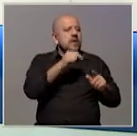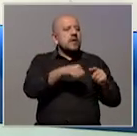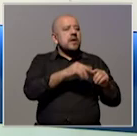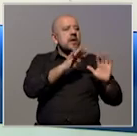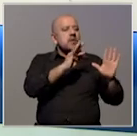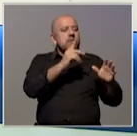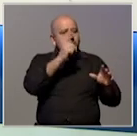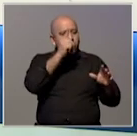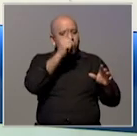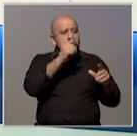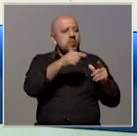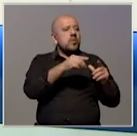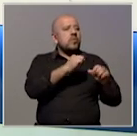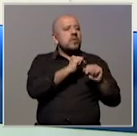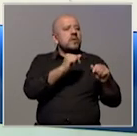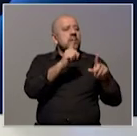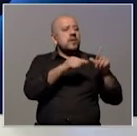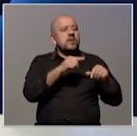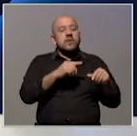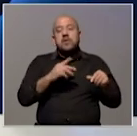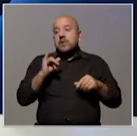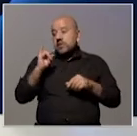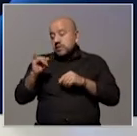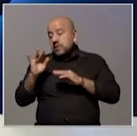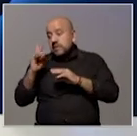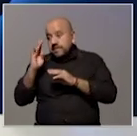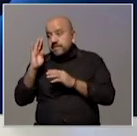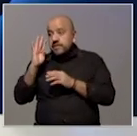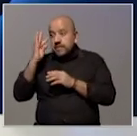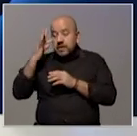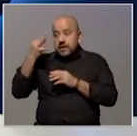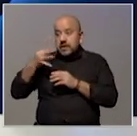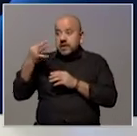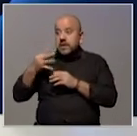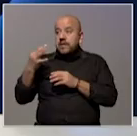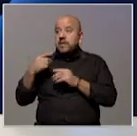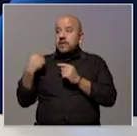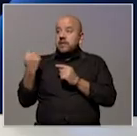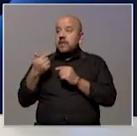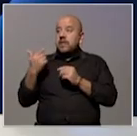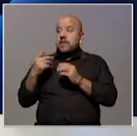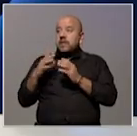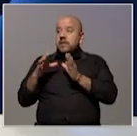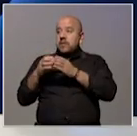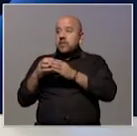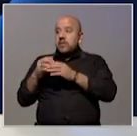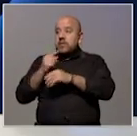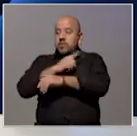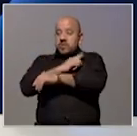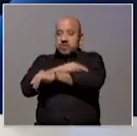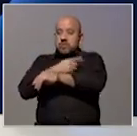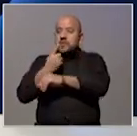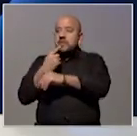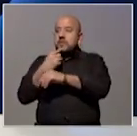año que viene o al fin de que la gestión pueda ver novedades y bueno en regresa está a nivel de las fuerzas políticas hay este proyectos